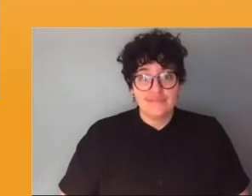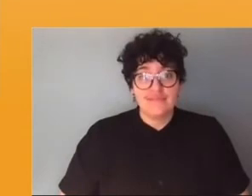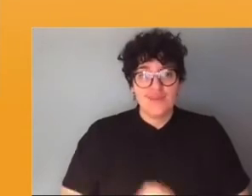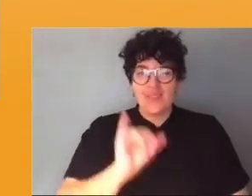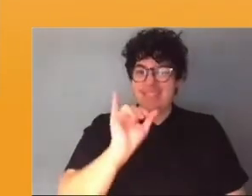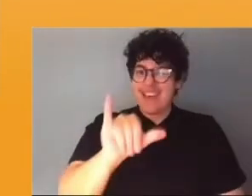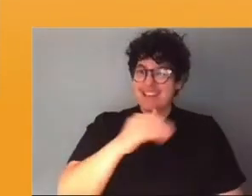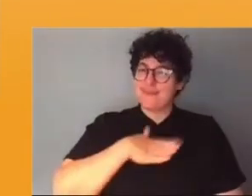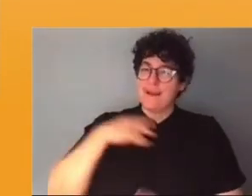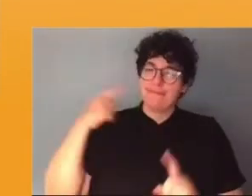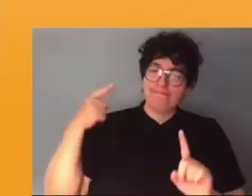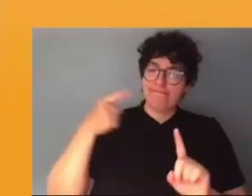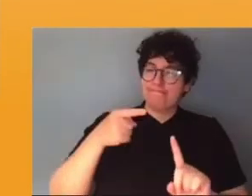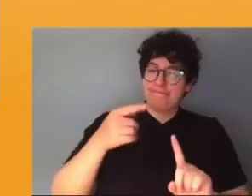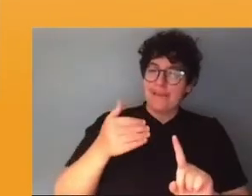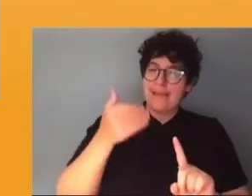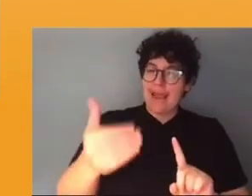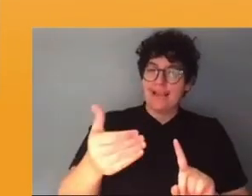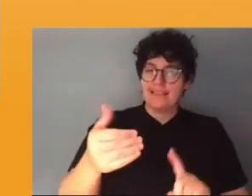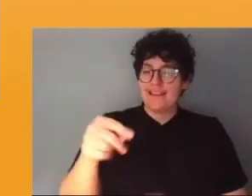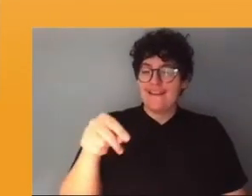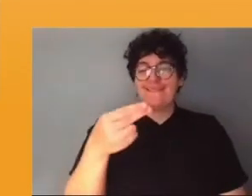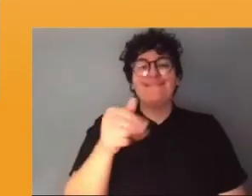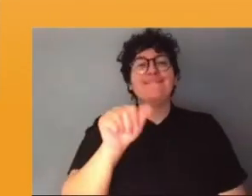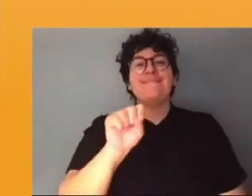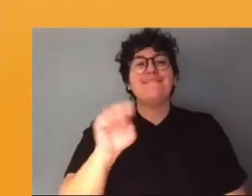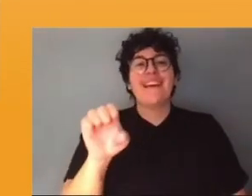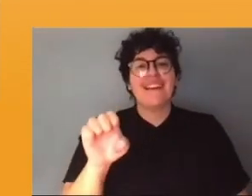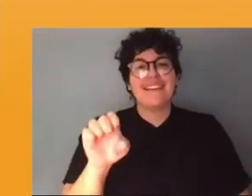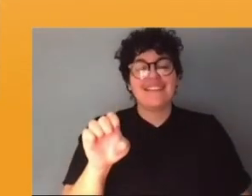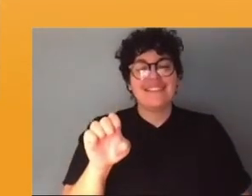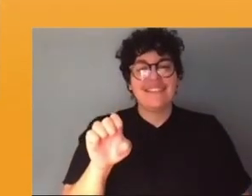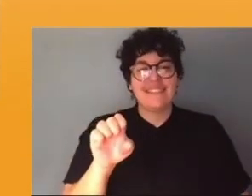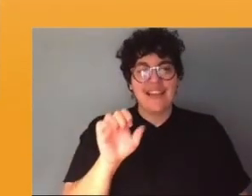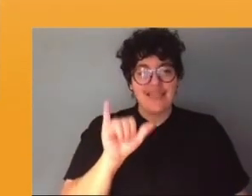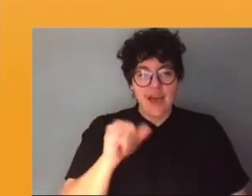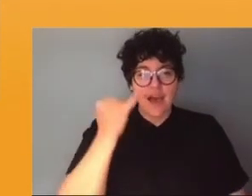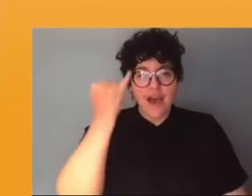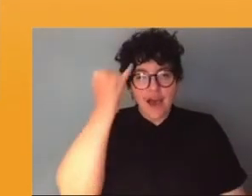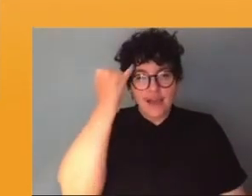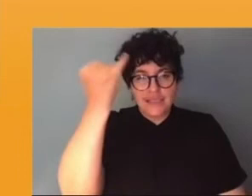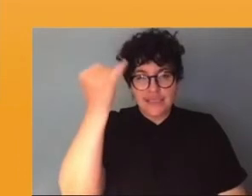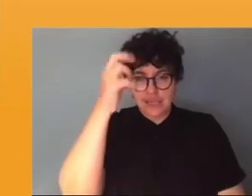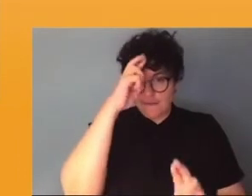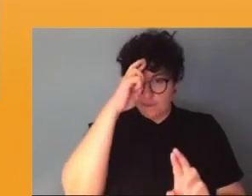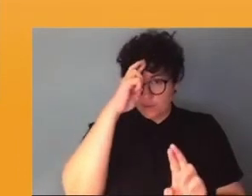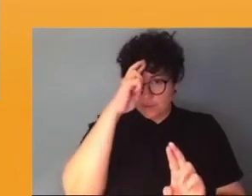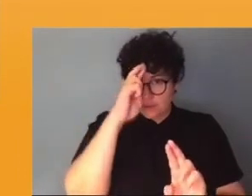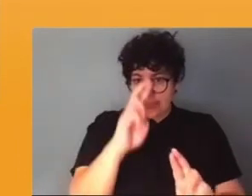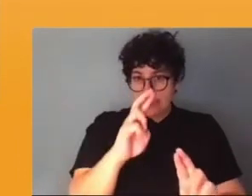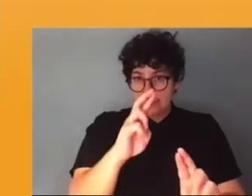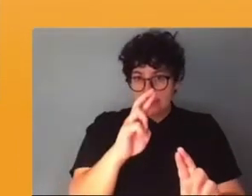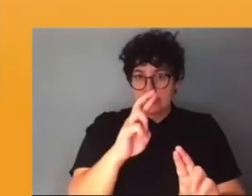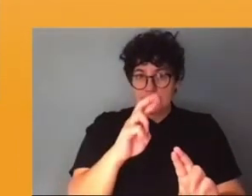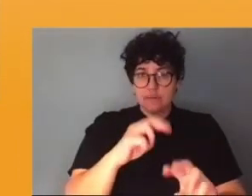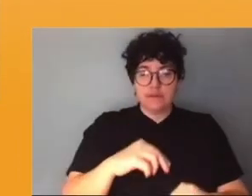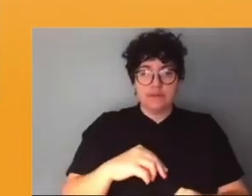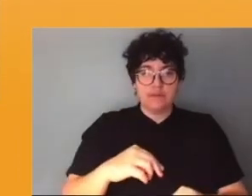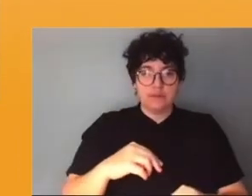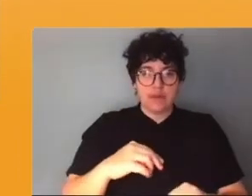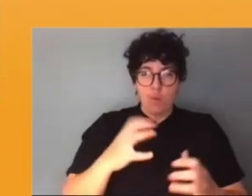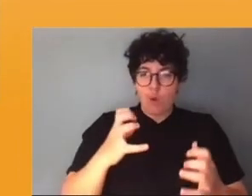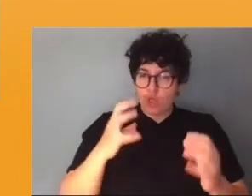es mi siguiente fase, el tratar de mantener ese respeto